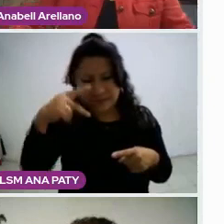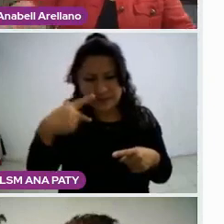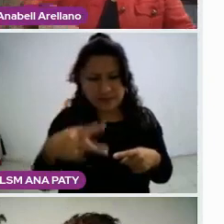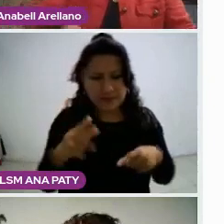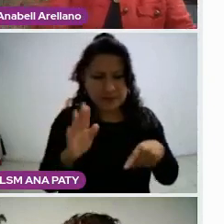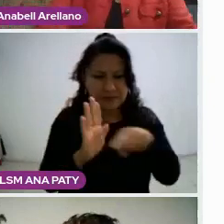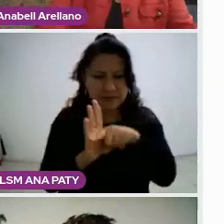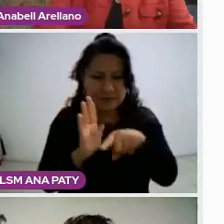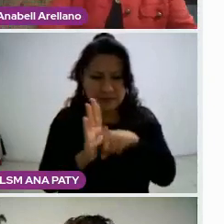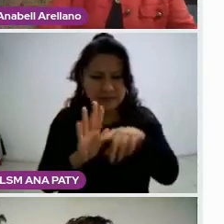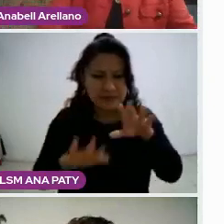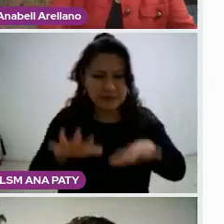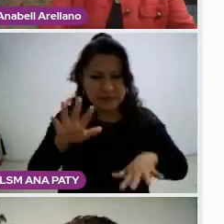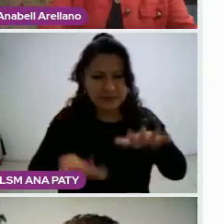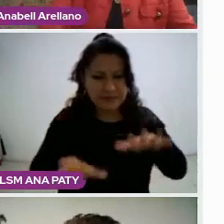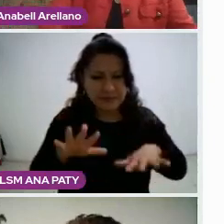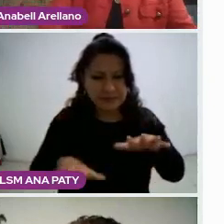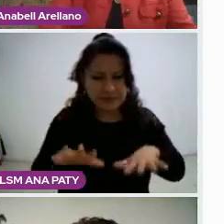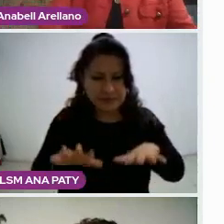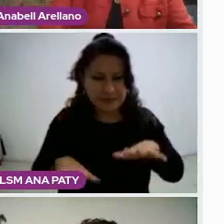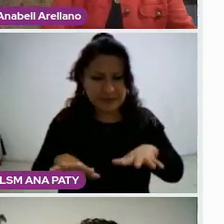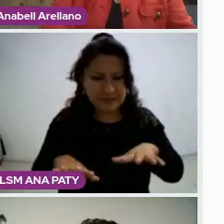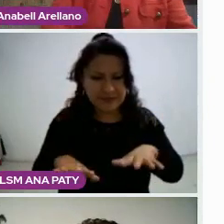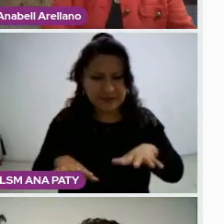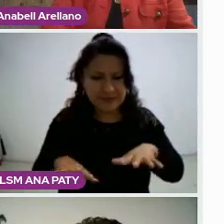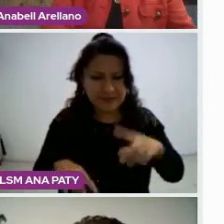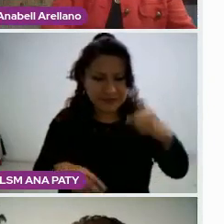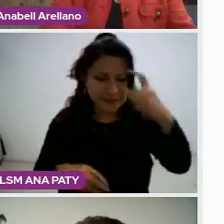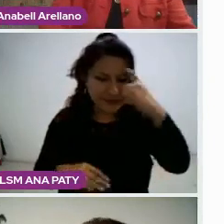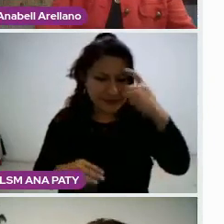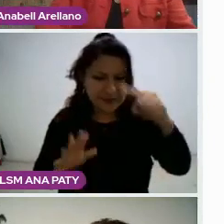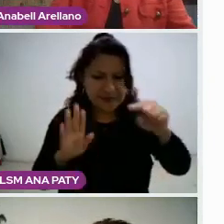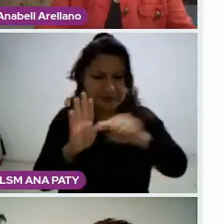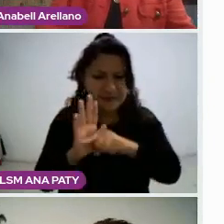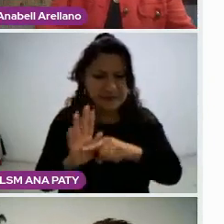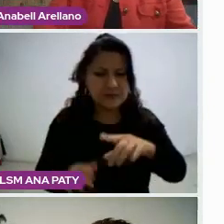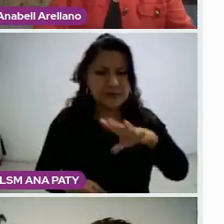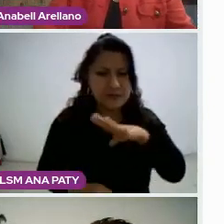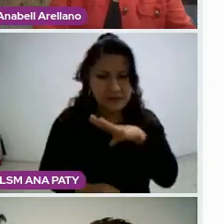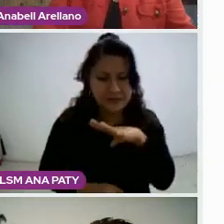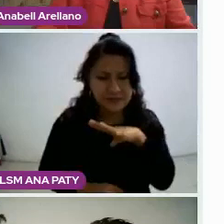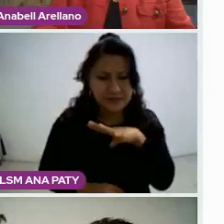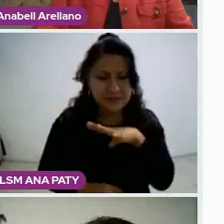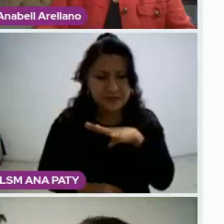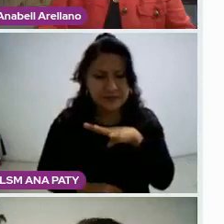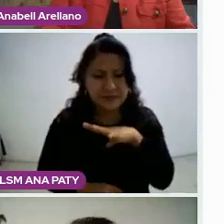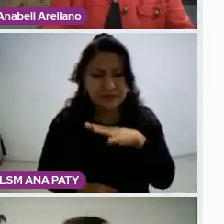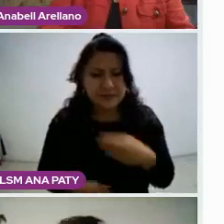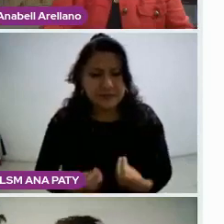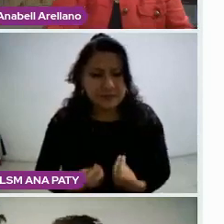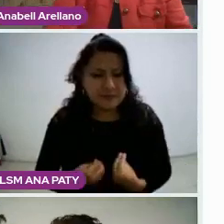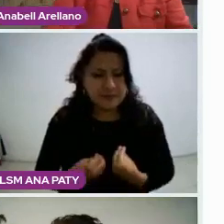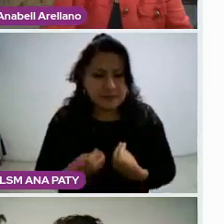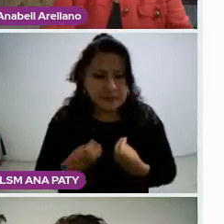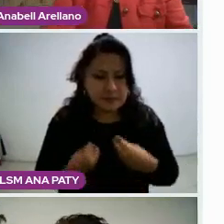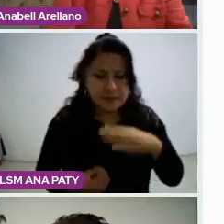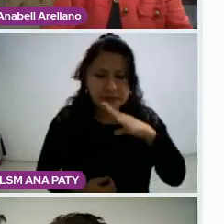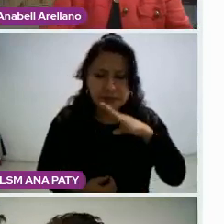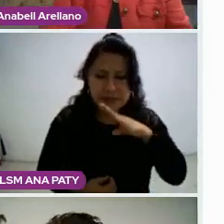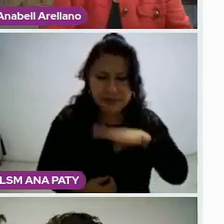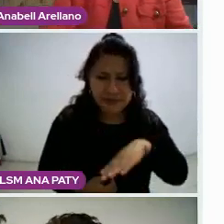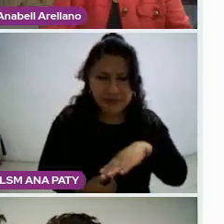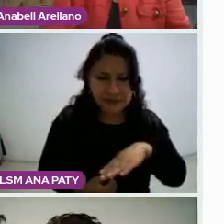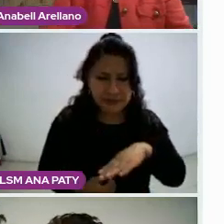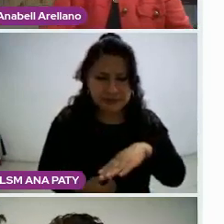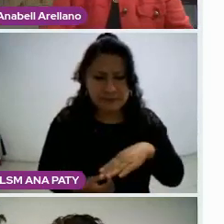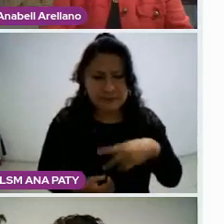ser hostiles. Lo que puede también llevar a una mala calidad de vida, por supuesto, y una